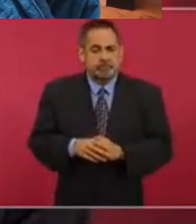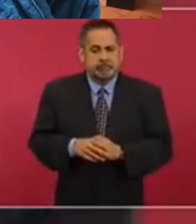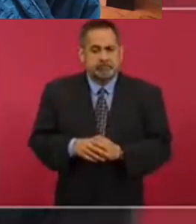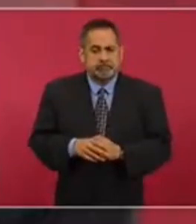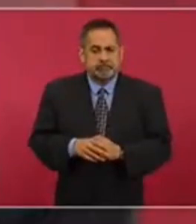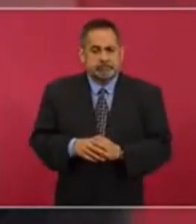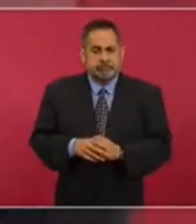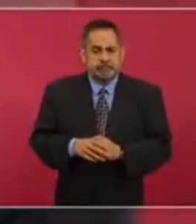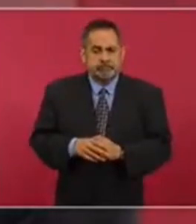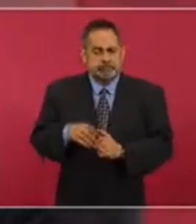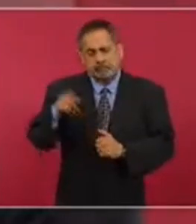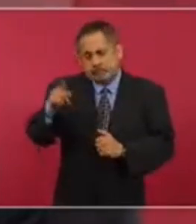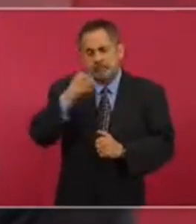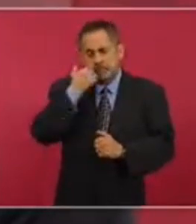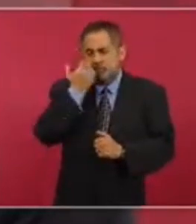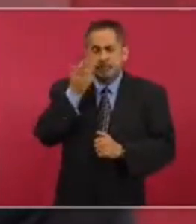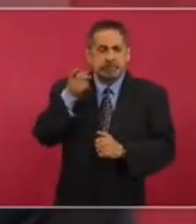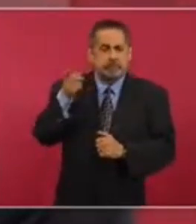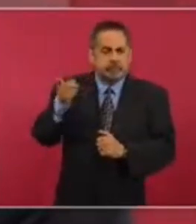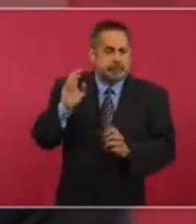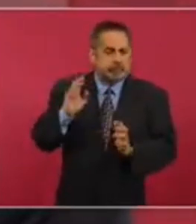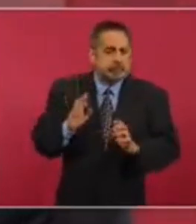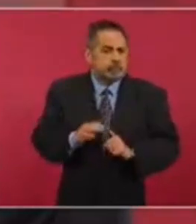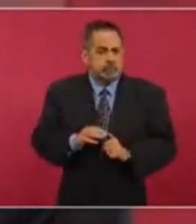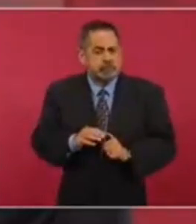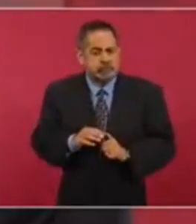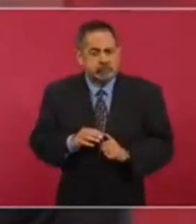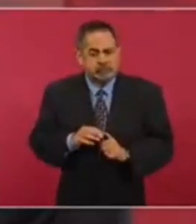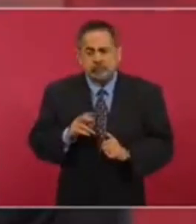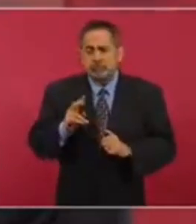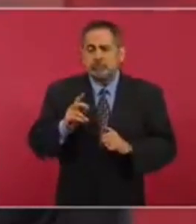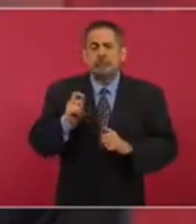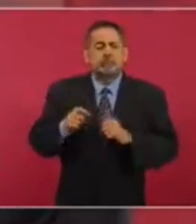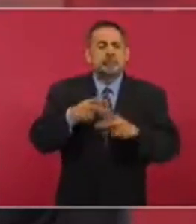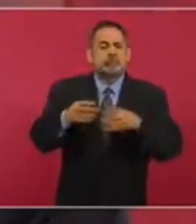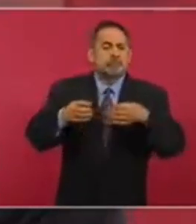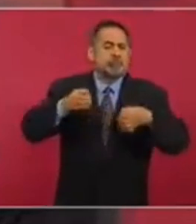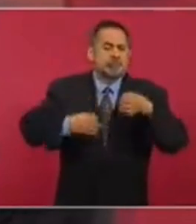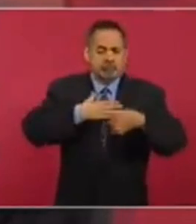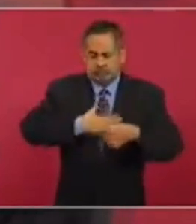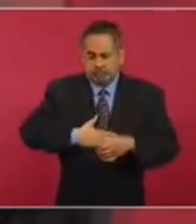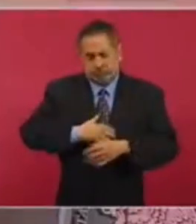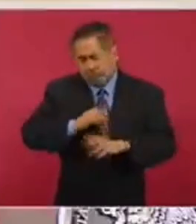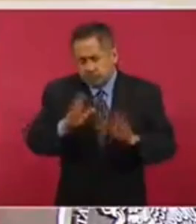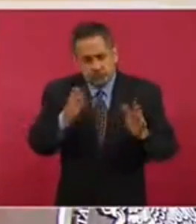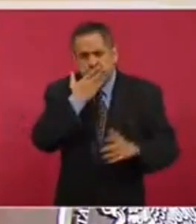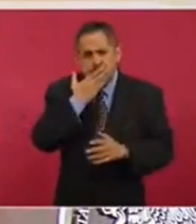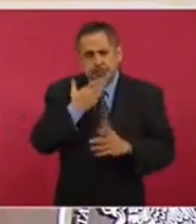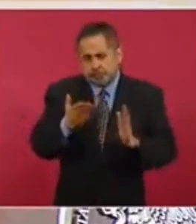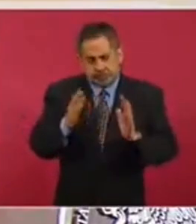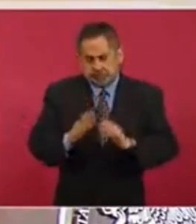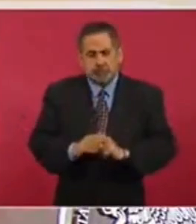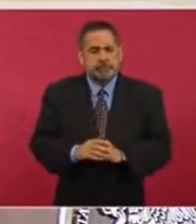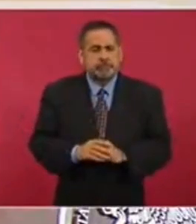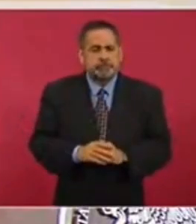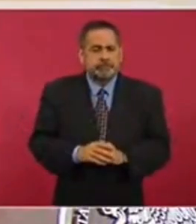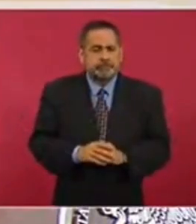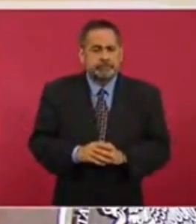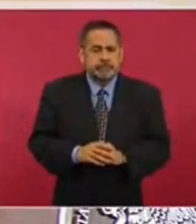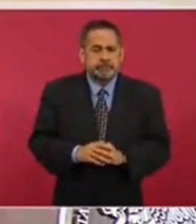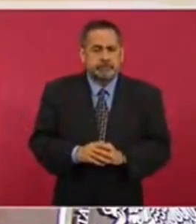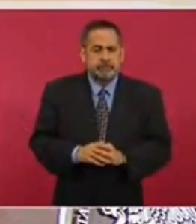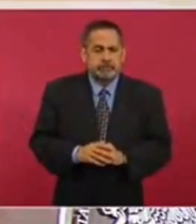Cuevas. Además, López Obrador rechazó que el fiscal Hertz Manero haya tenido acceso al expediente del caso